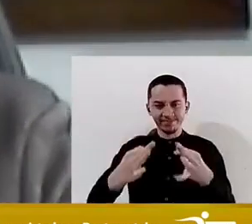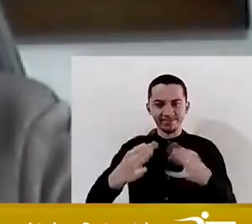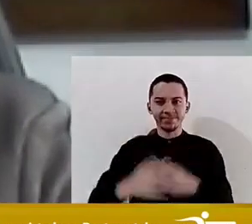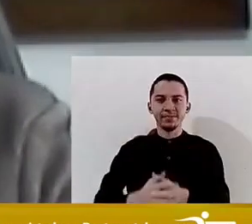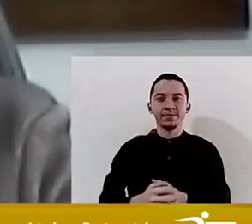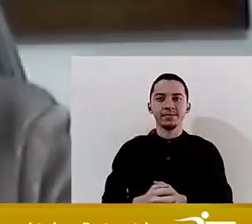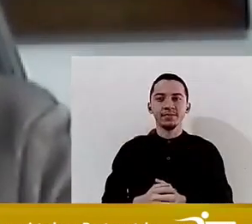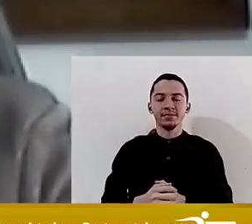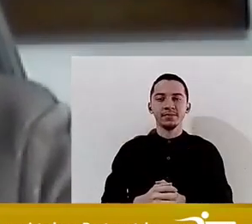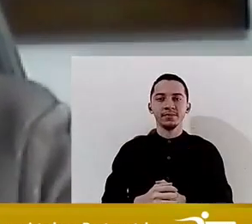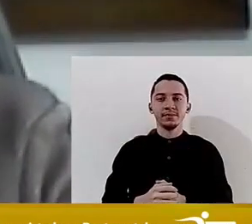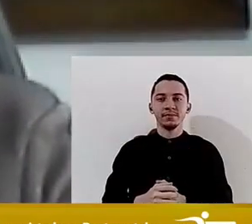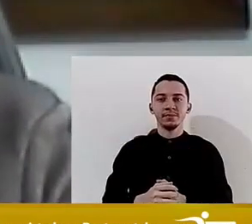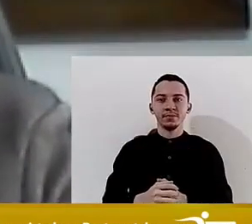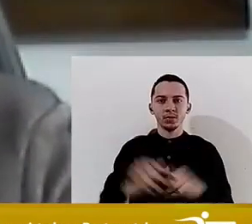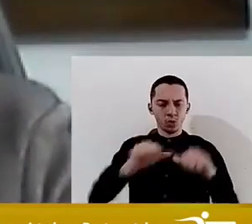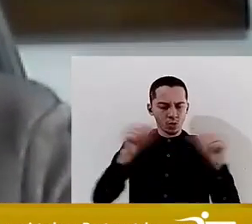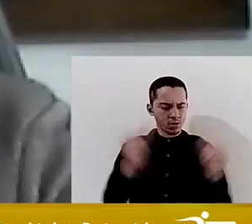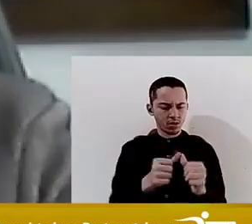ame a Dios